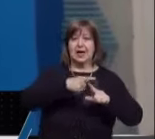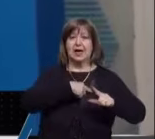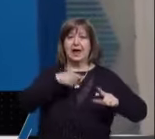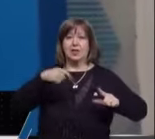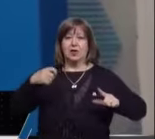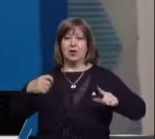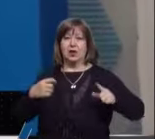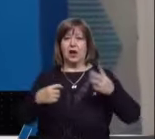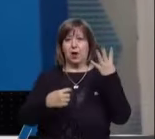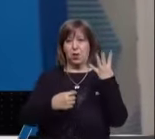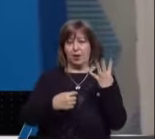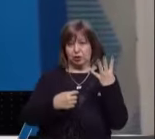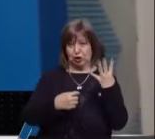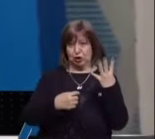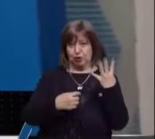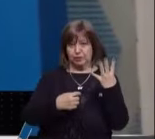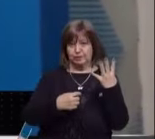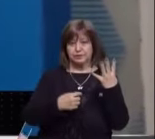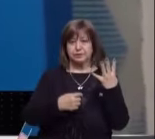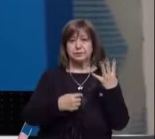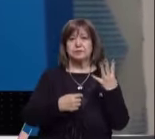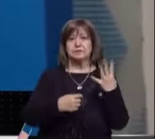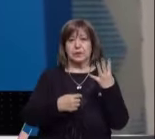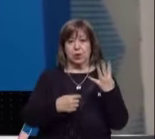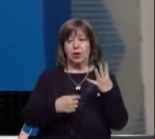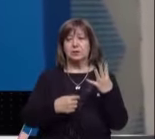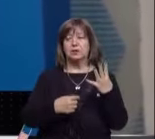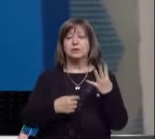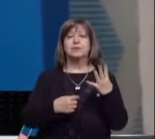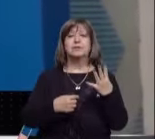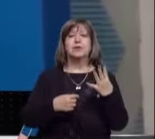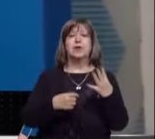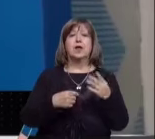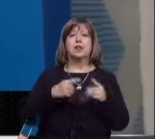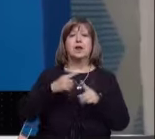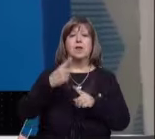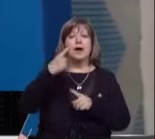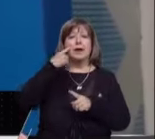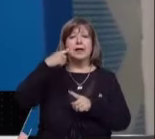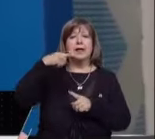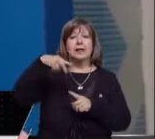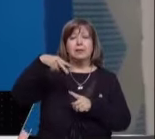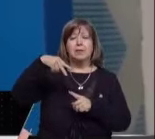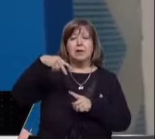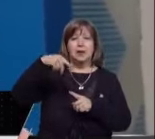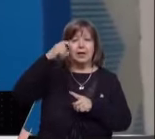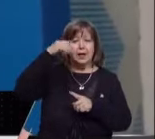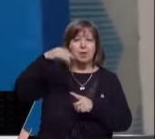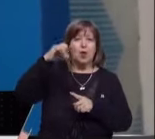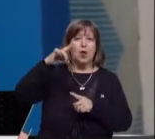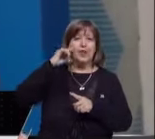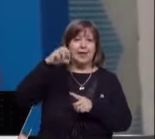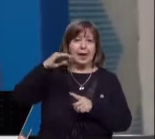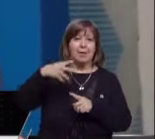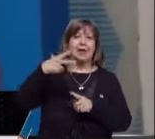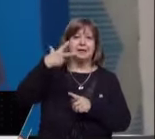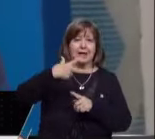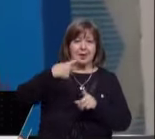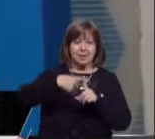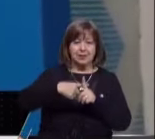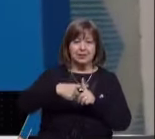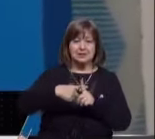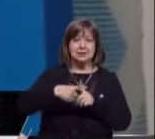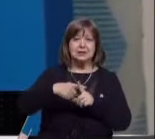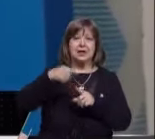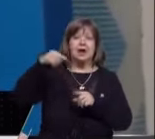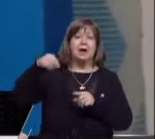cardiología son 4 años, es un año clínica médica y 3 de cardiología. Después hacemos hemodinamia, que son 3 años más, más la carrera de posgrado en el Colegio